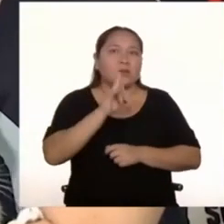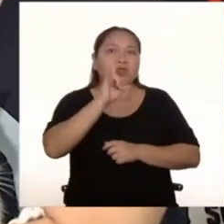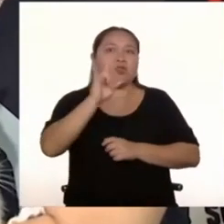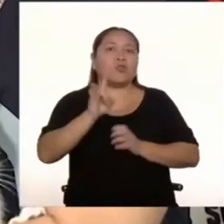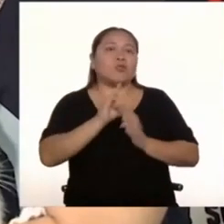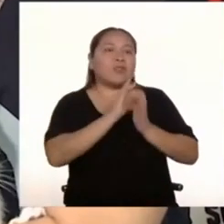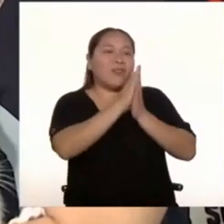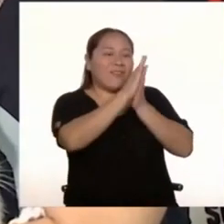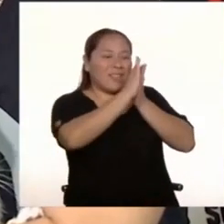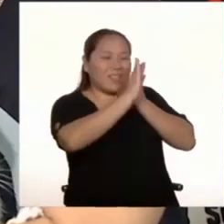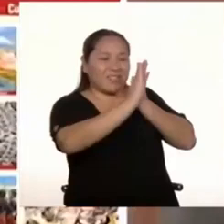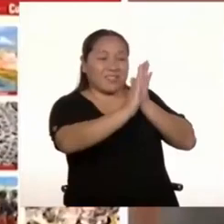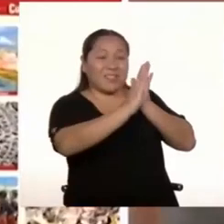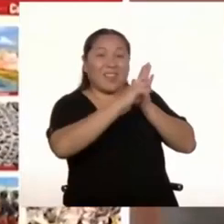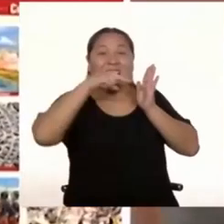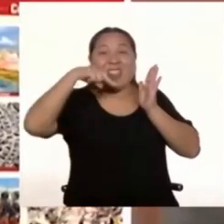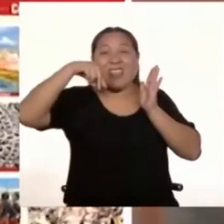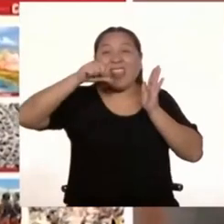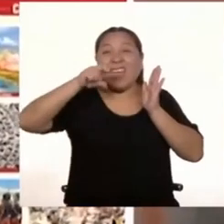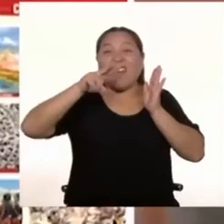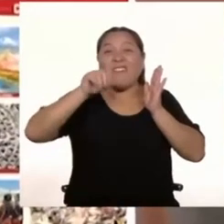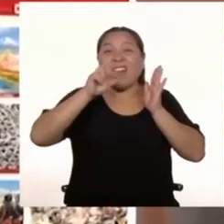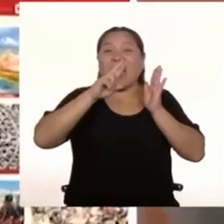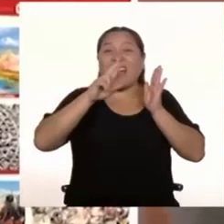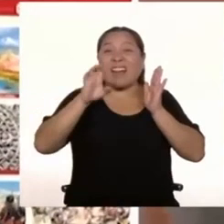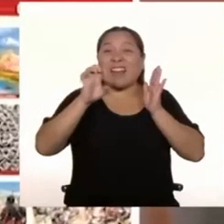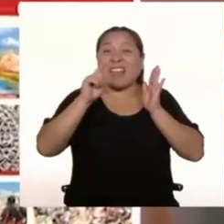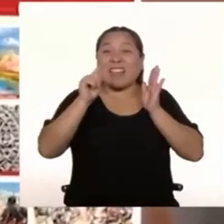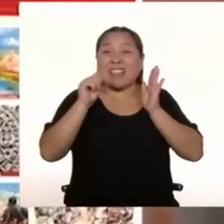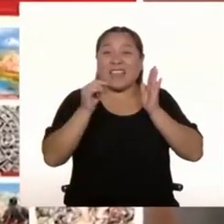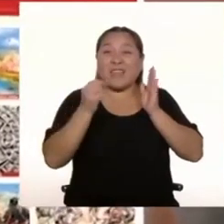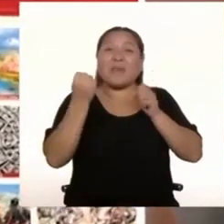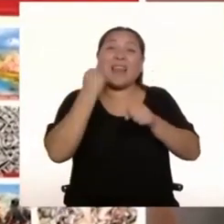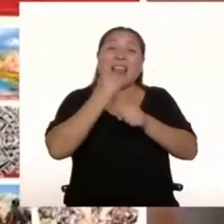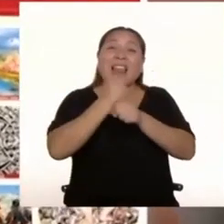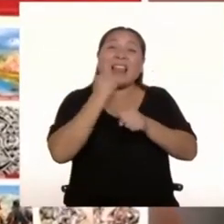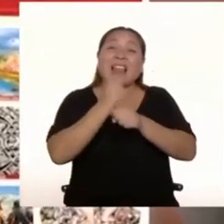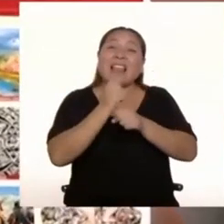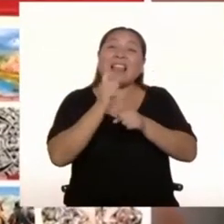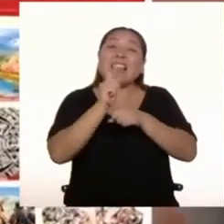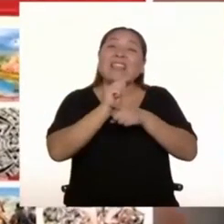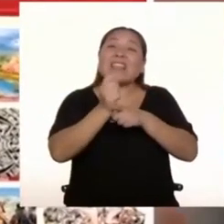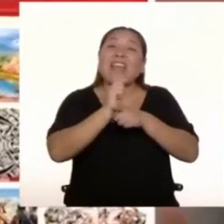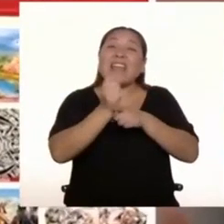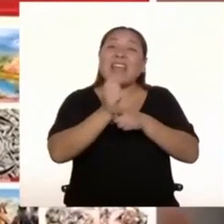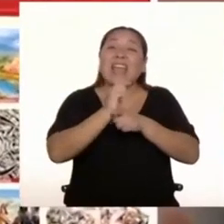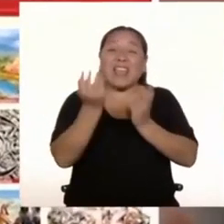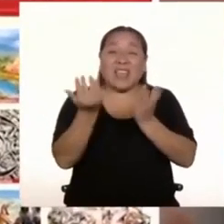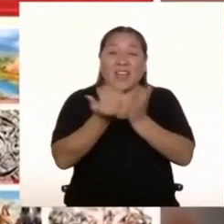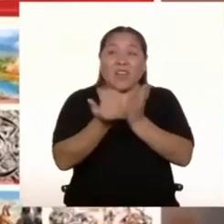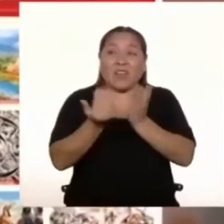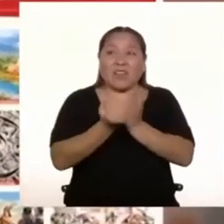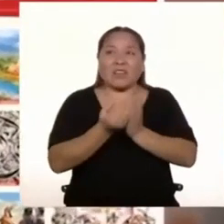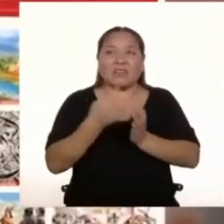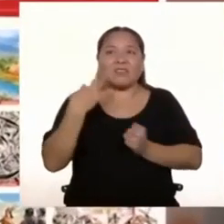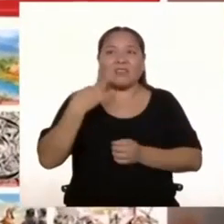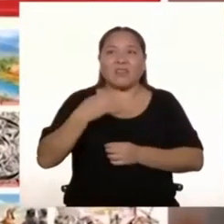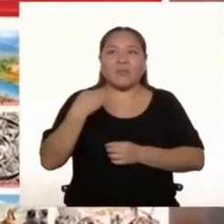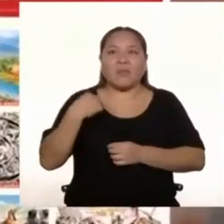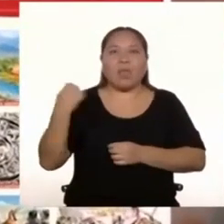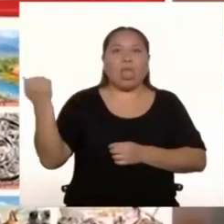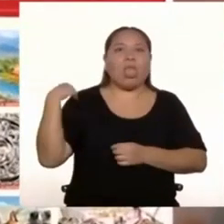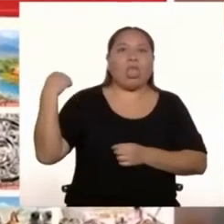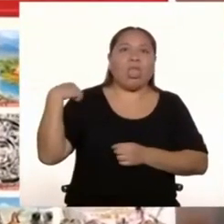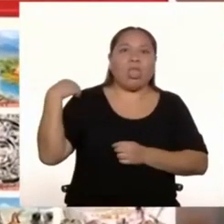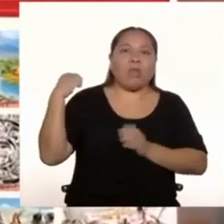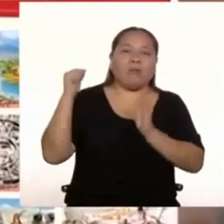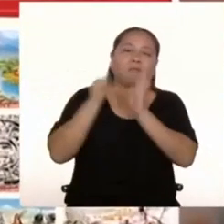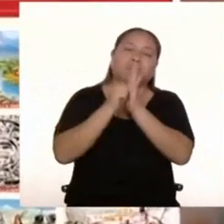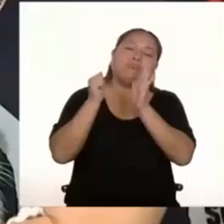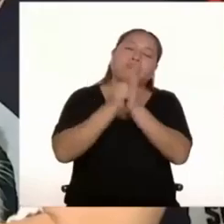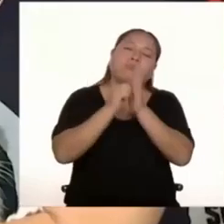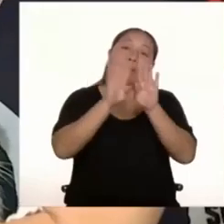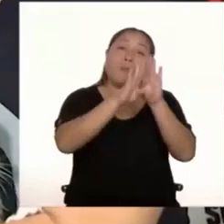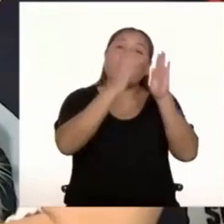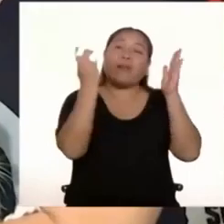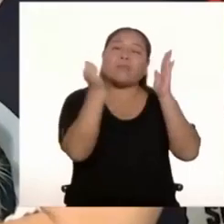Navarrete para hacer las asignaciones de los colegios. Entonces siempre había alguien que me tocaba la puerta a alguna